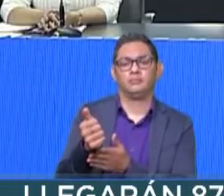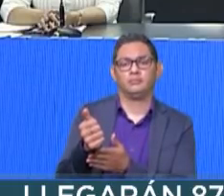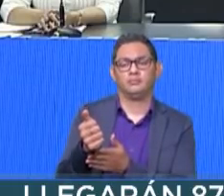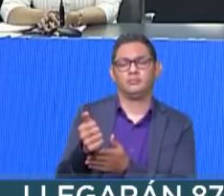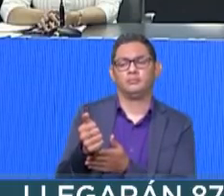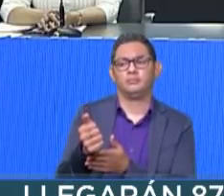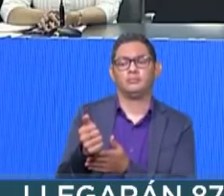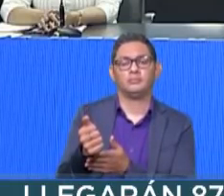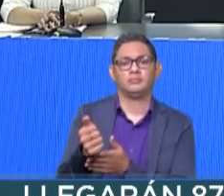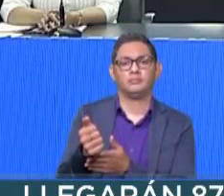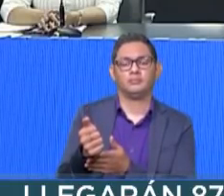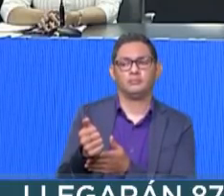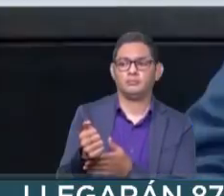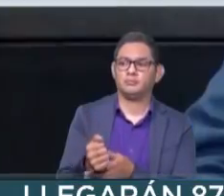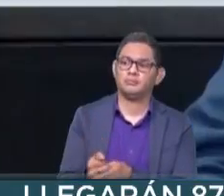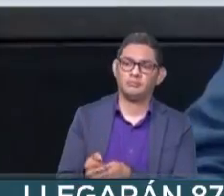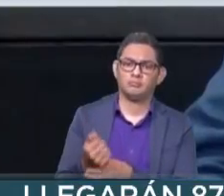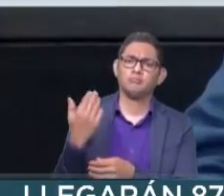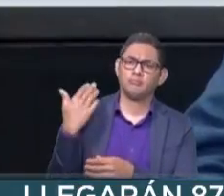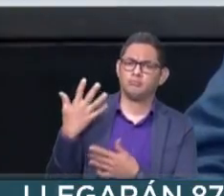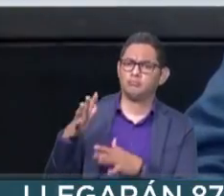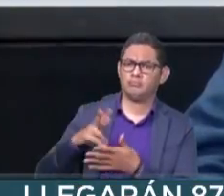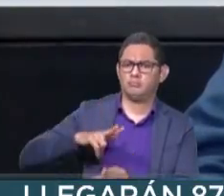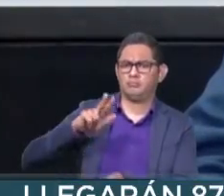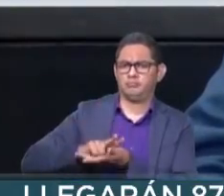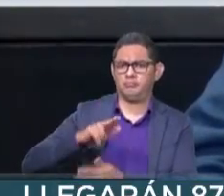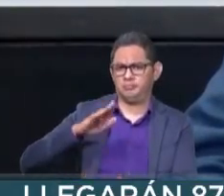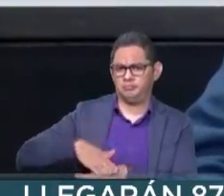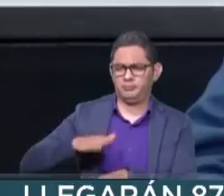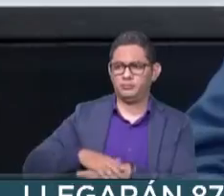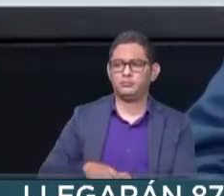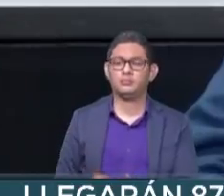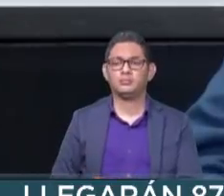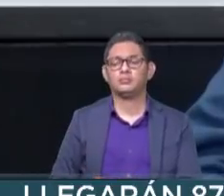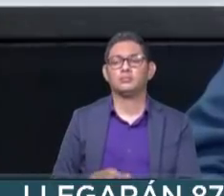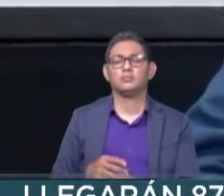semana pasada por el Consejo de Gabinete de